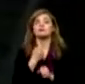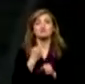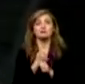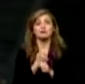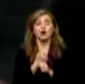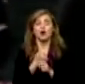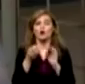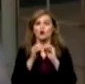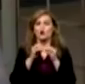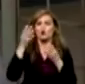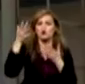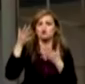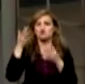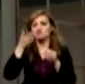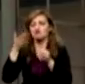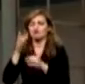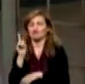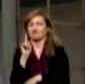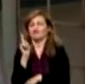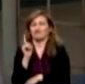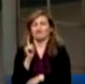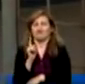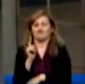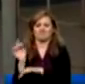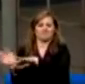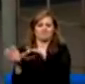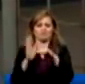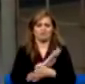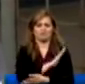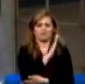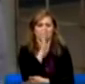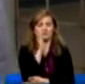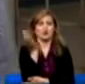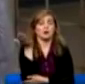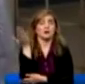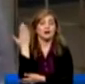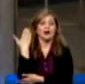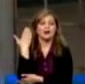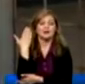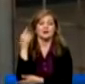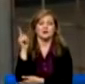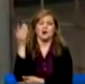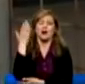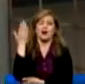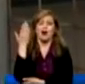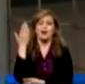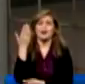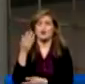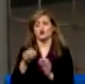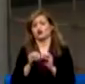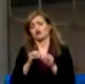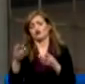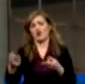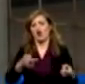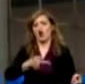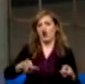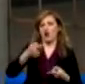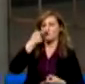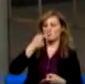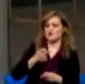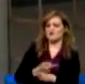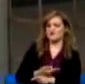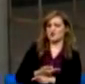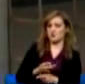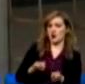banderas políticas. Ya hemos visto cómo en esta administración que está terminando, estos conflictos, estas luchas y pugnas por intereses